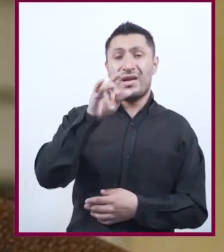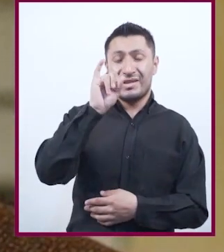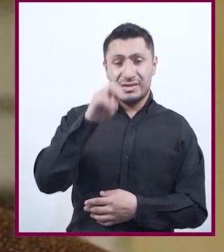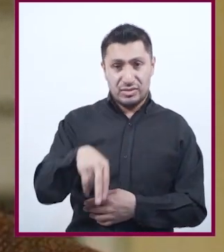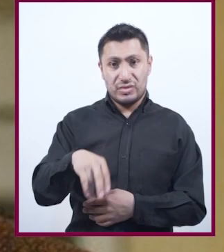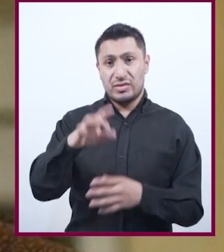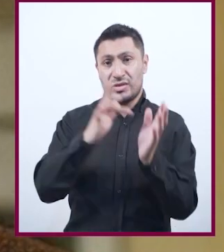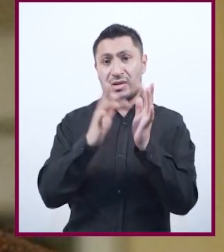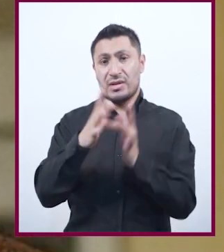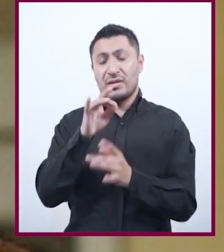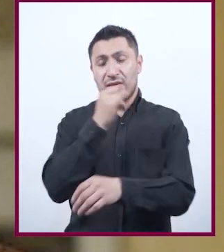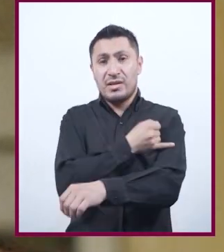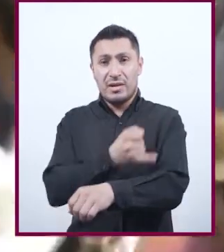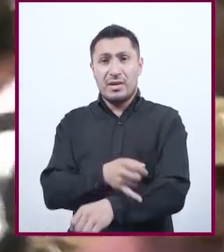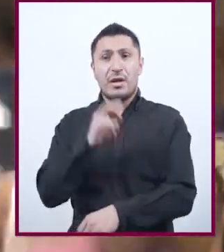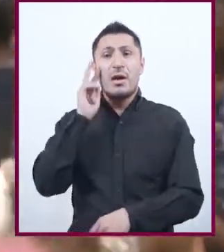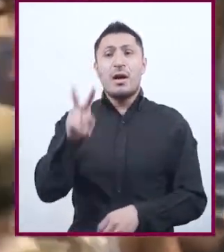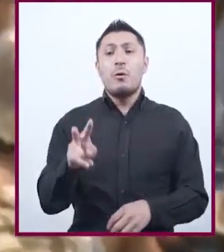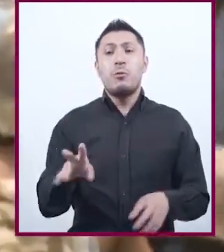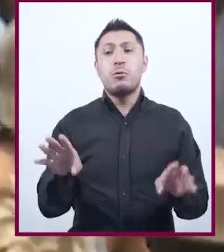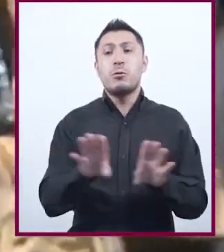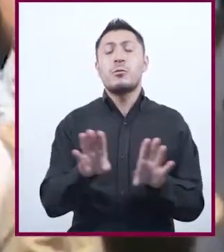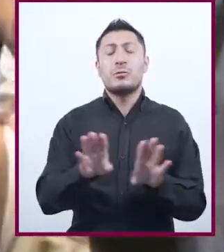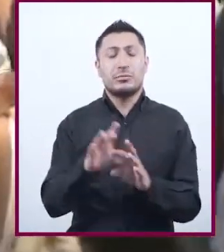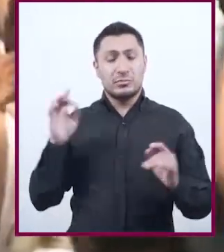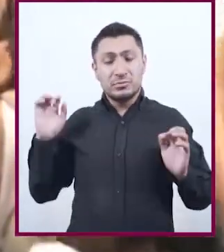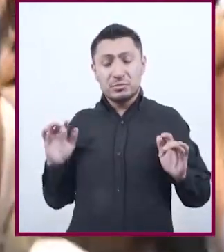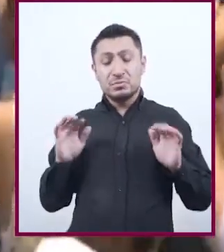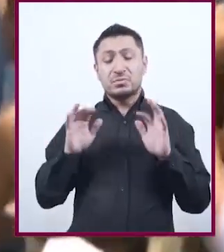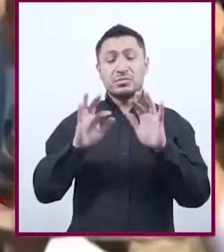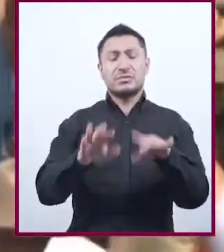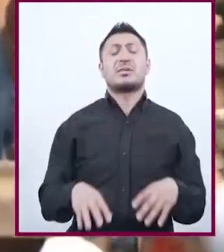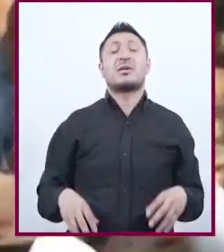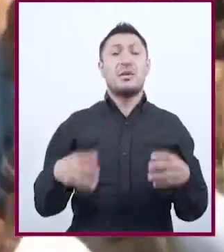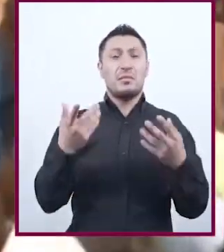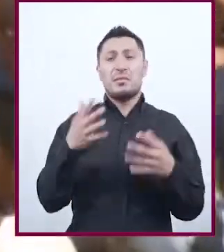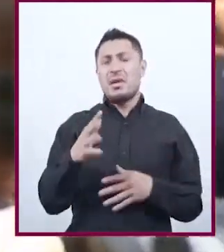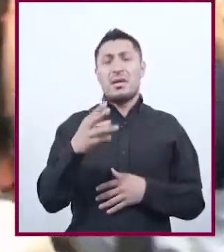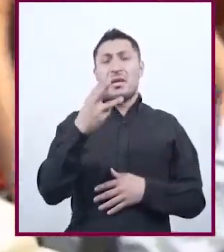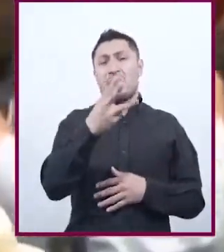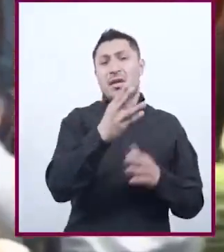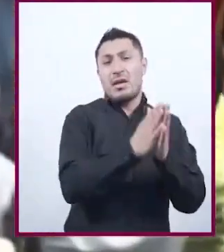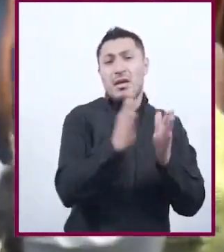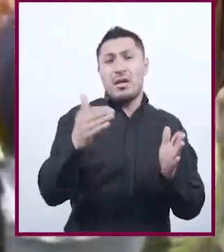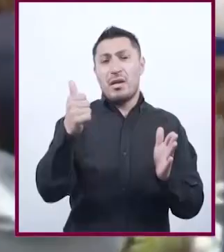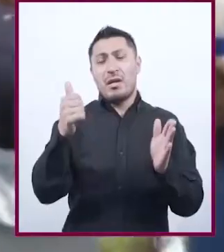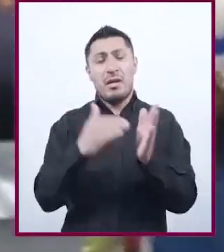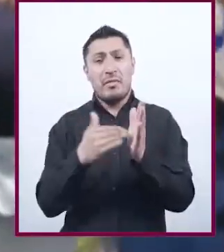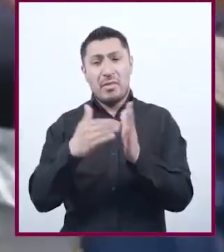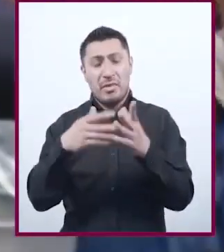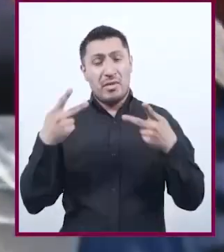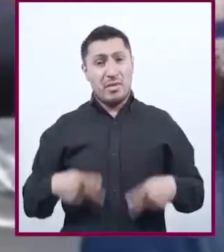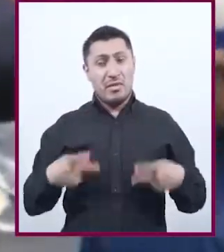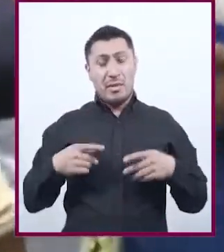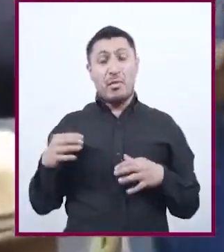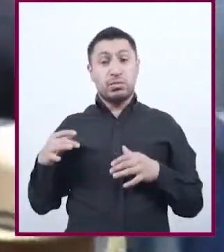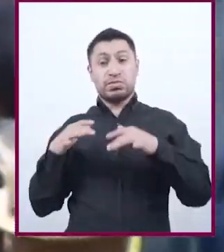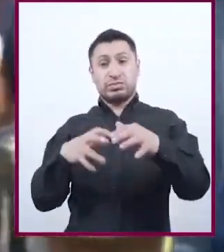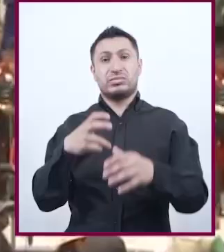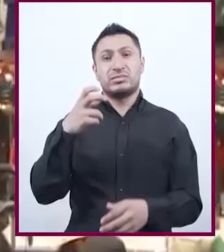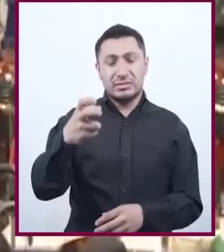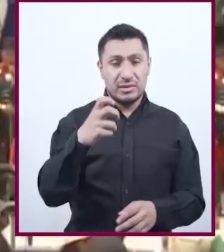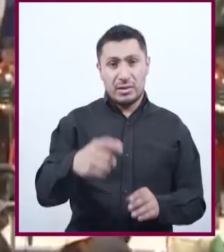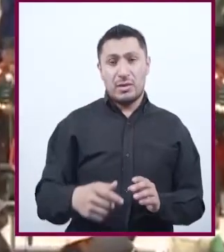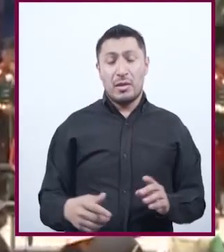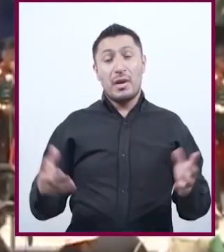de Cristo en Iztapalapa es vista presencialmente por una multitud que va de los 3 a los 6 millones y que